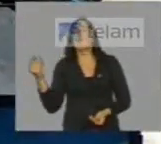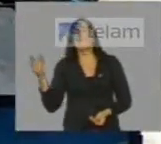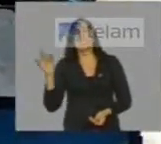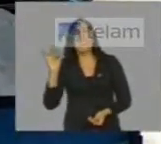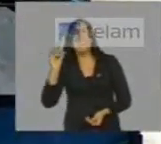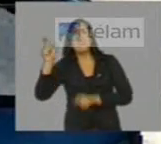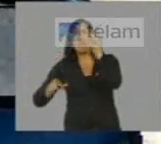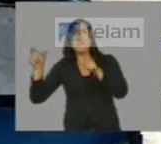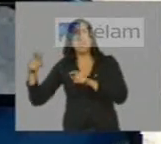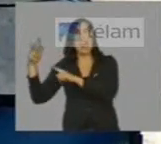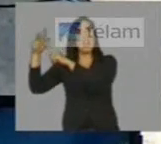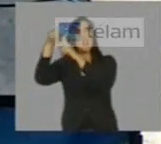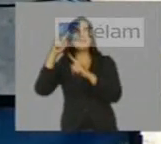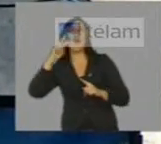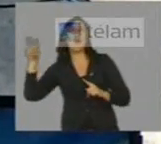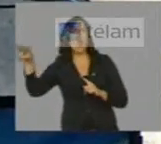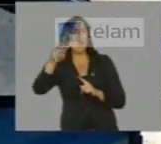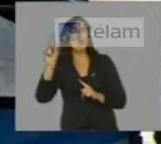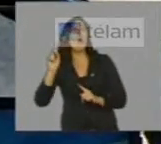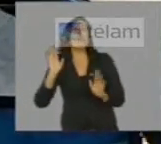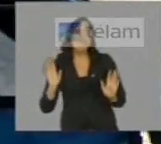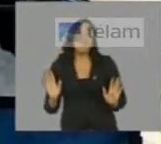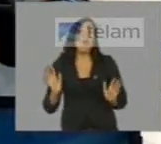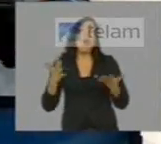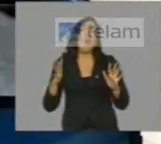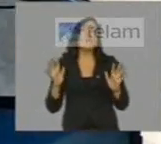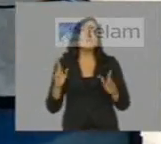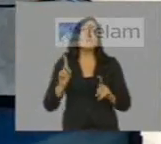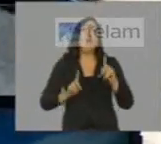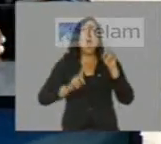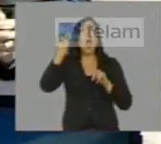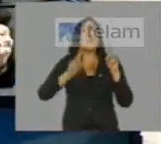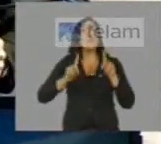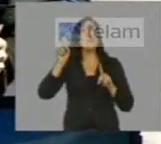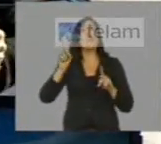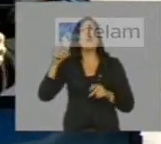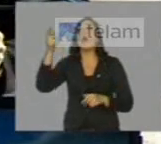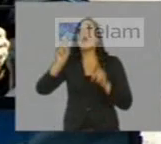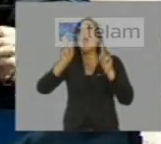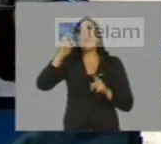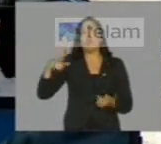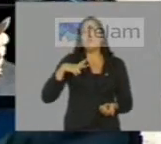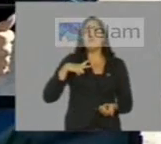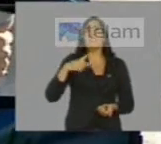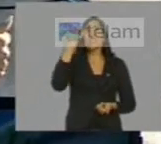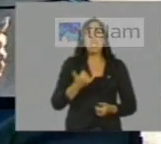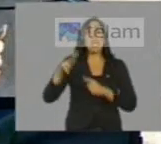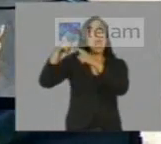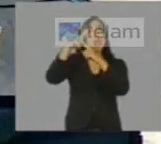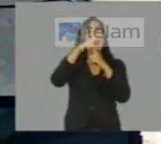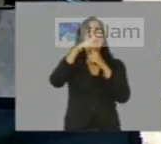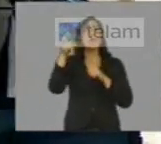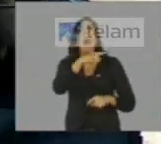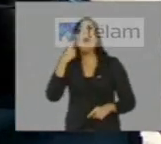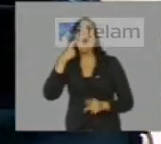pero algunos de los que han tenido o han hecho grandes fortunas tienen también helicópteros y pueden hacerlo.